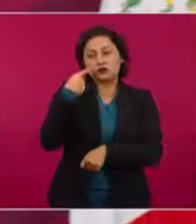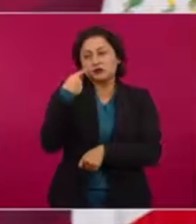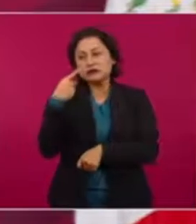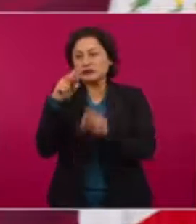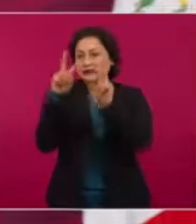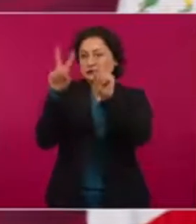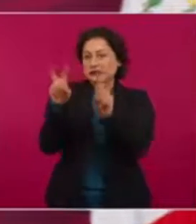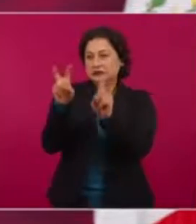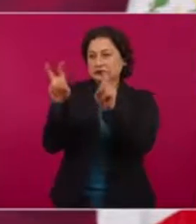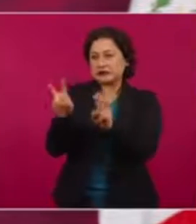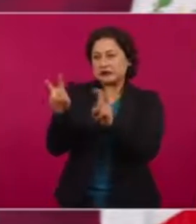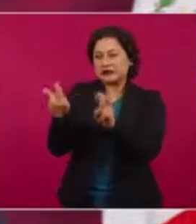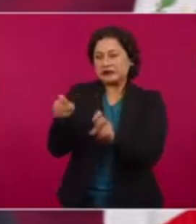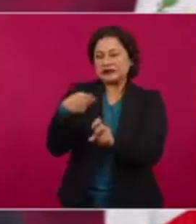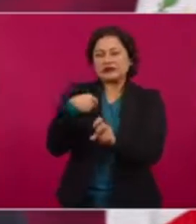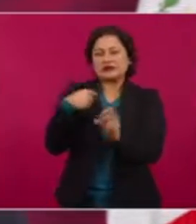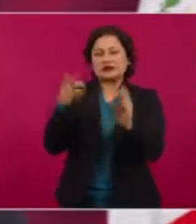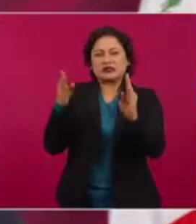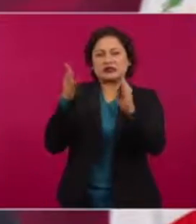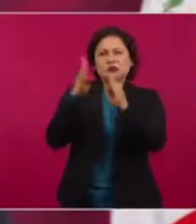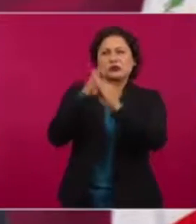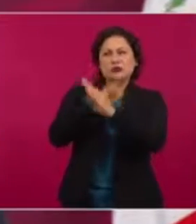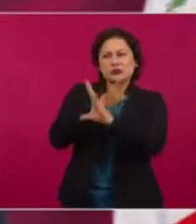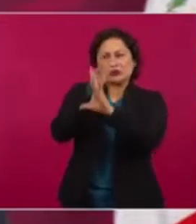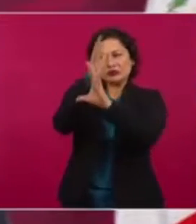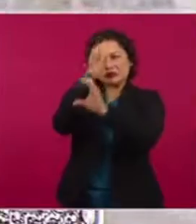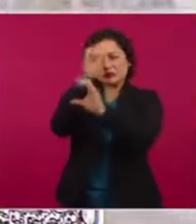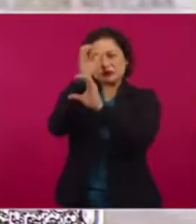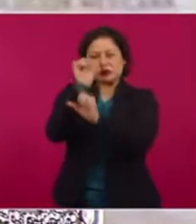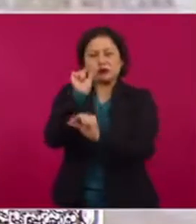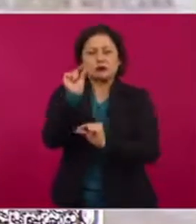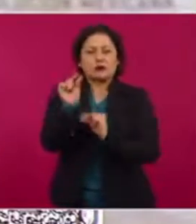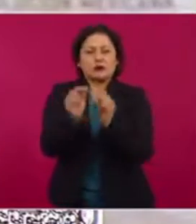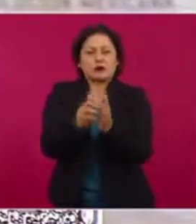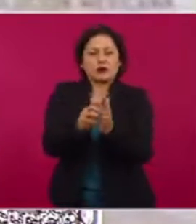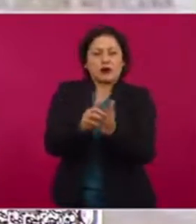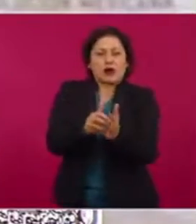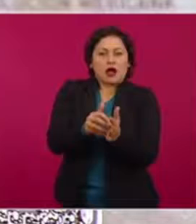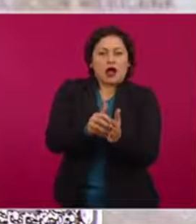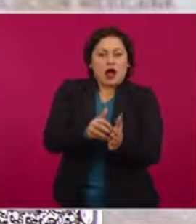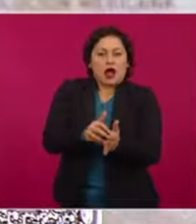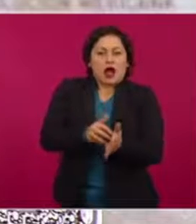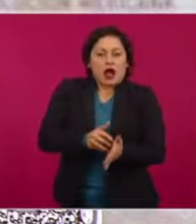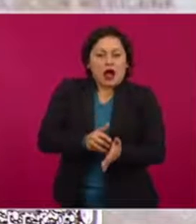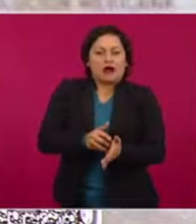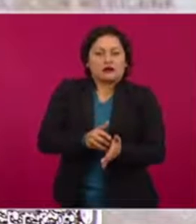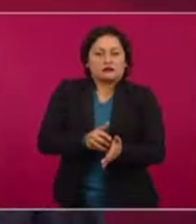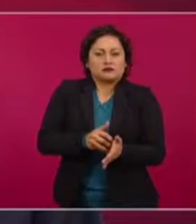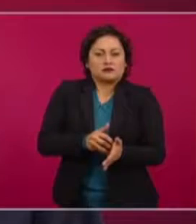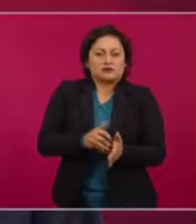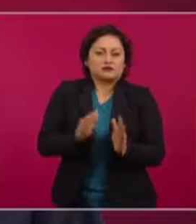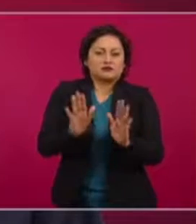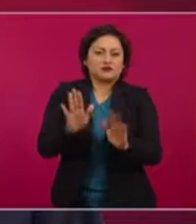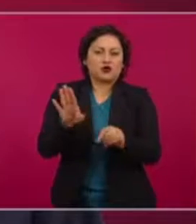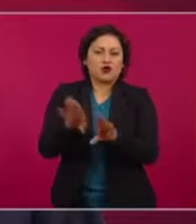se van logrando ahorros. Es lo que yo llamo enderezar